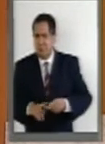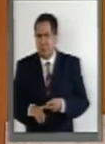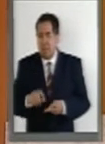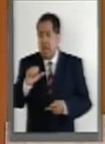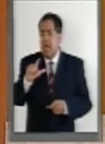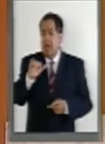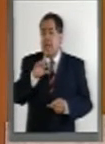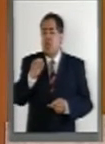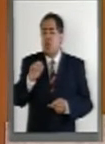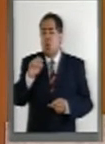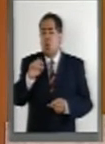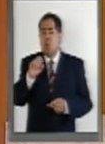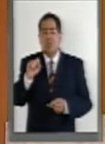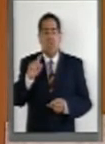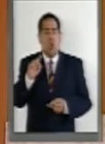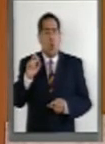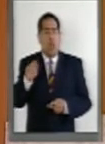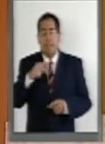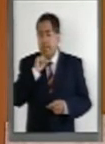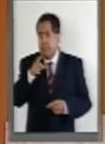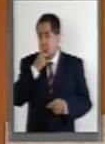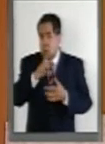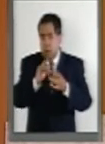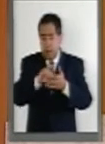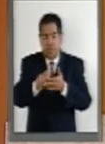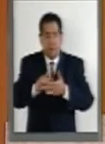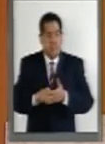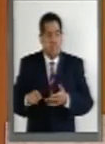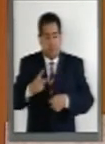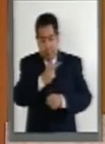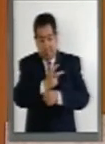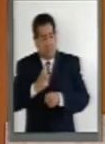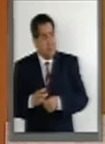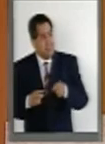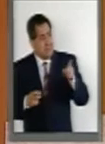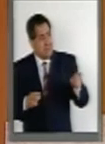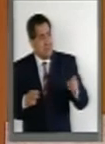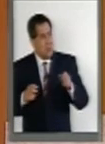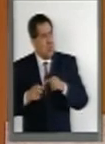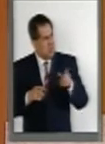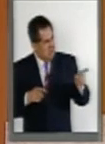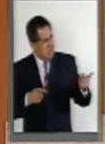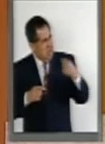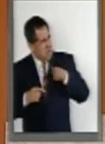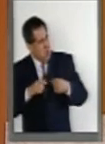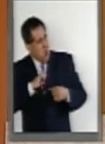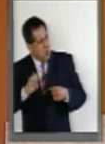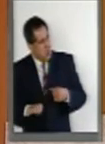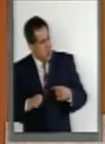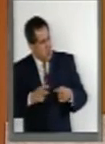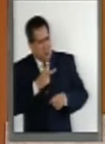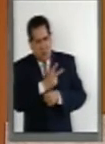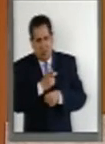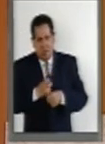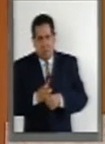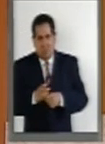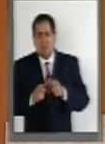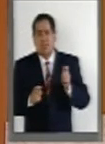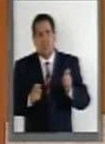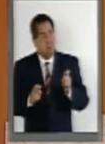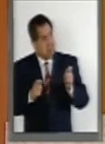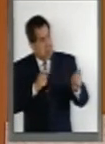Sarucán redactó: "La invitación legítima a Trump y su xenofobia, legitima a